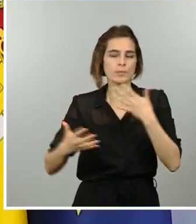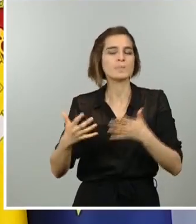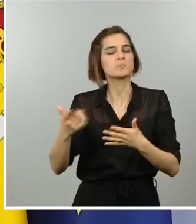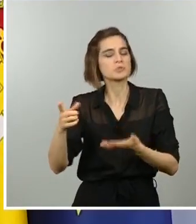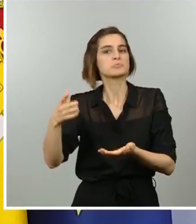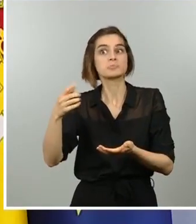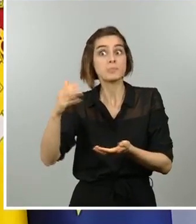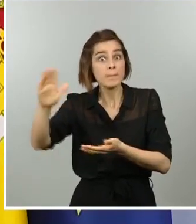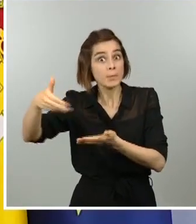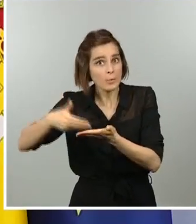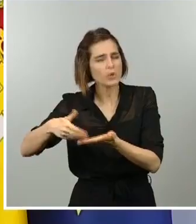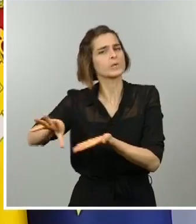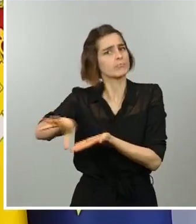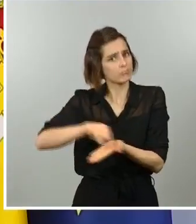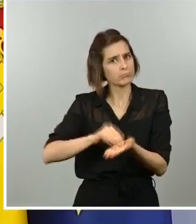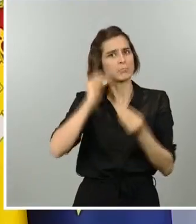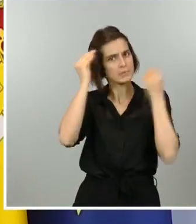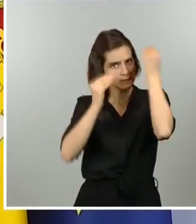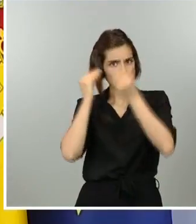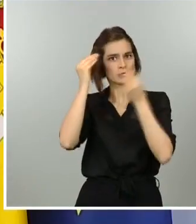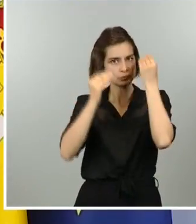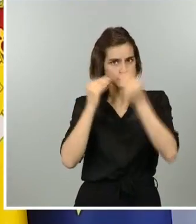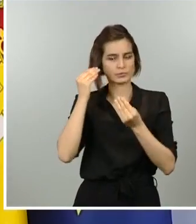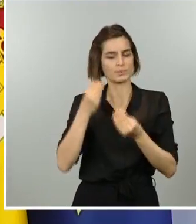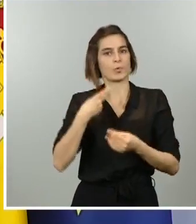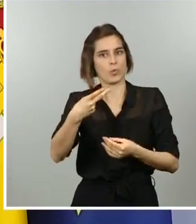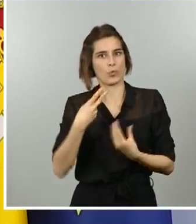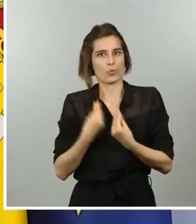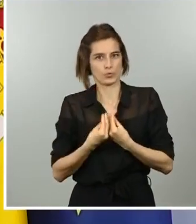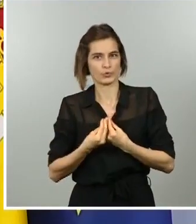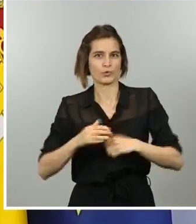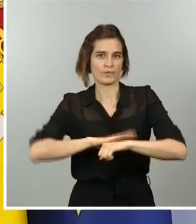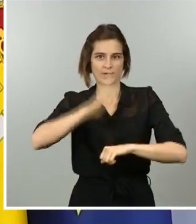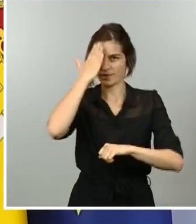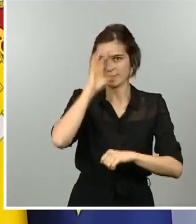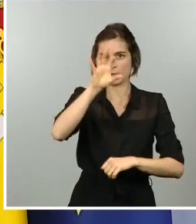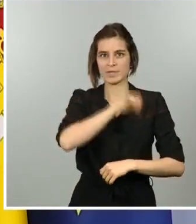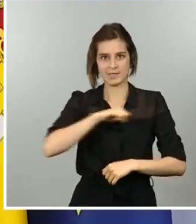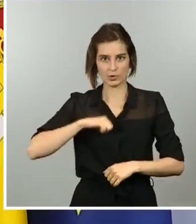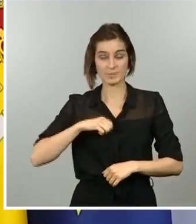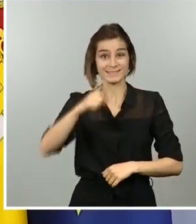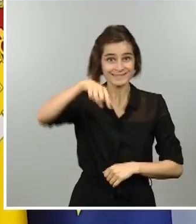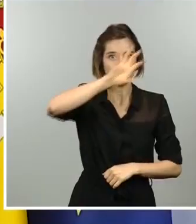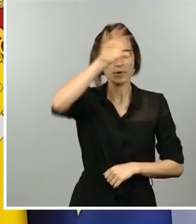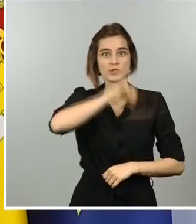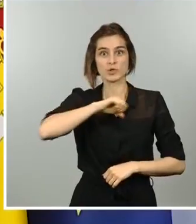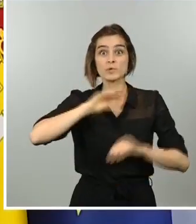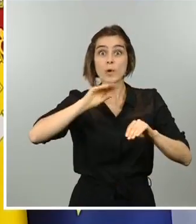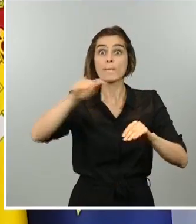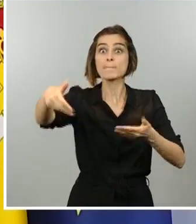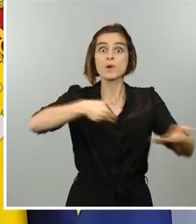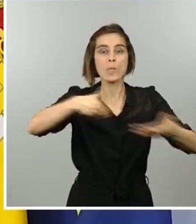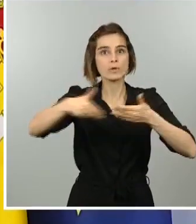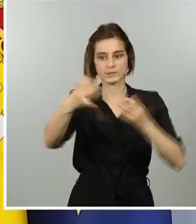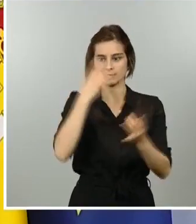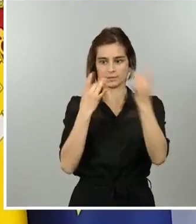analizarlo conjuntamente. Y las comunidades autónomas deberán de trasladar sus propuestas al Gobierno, insisto, para ser analizadas